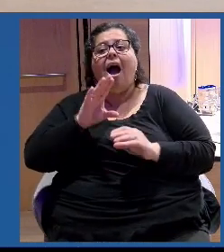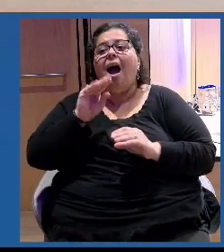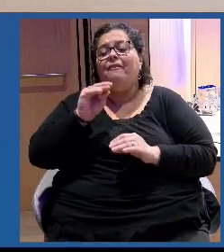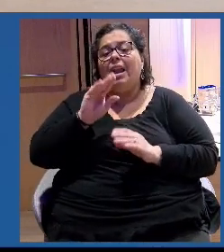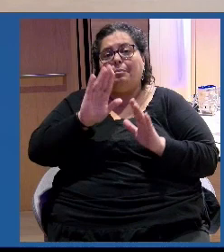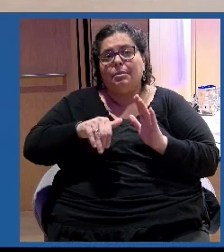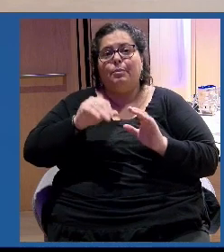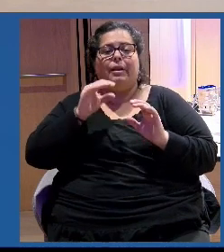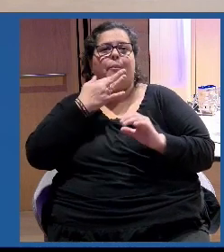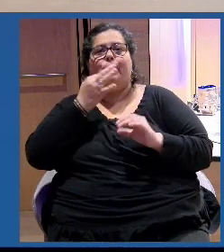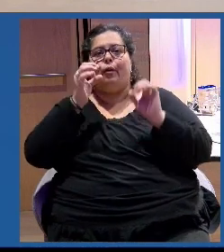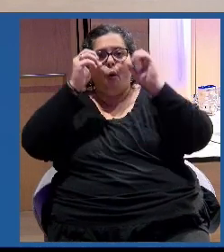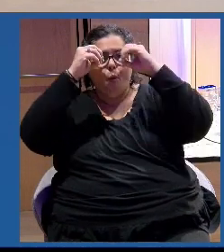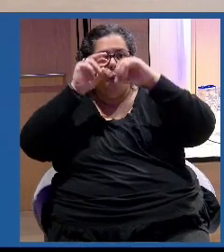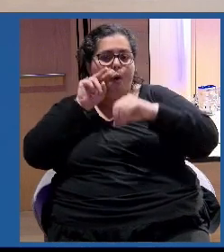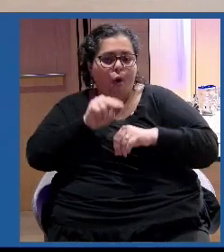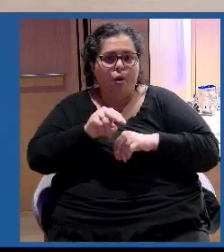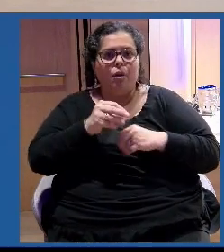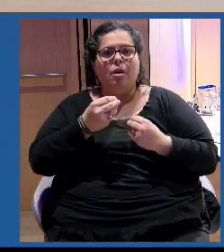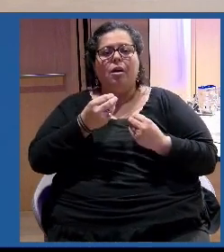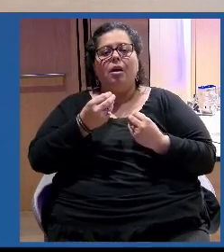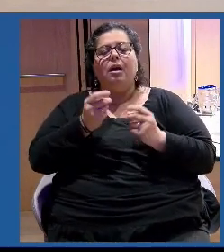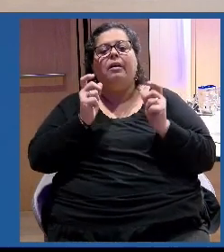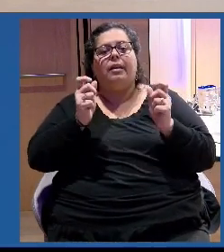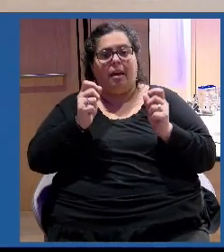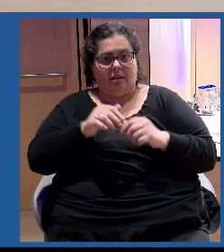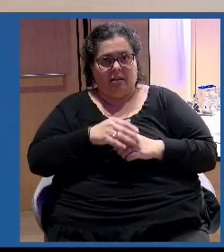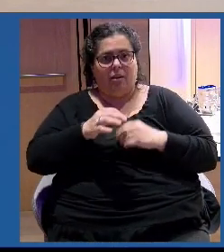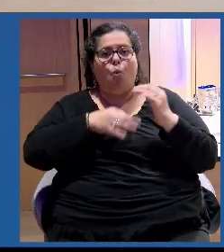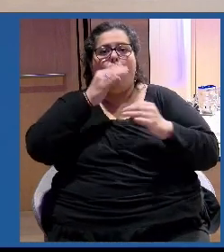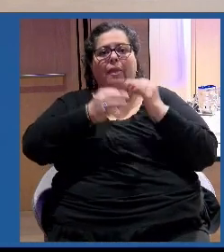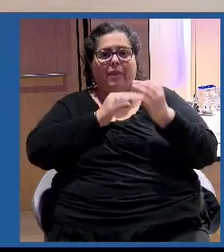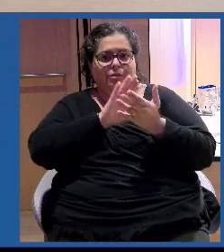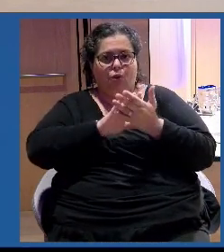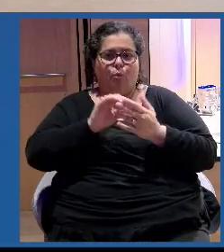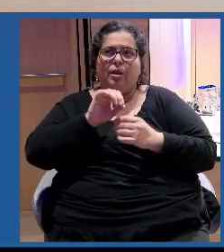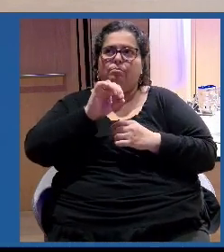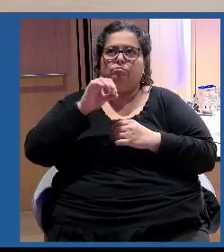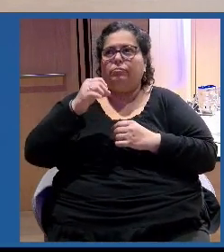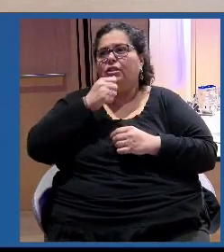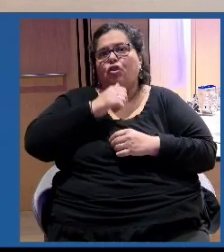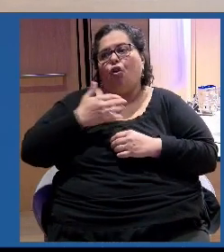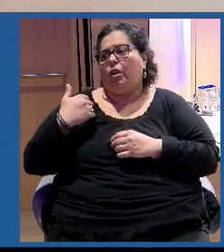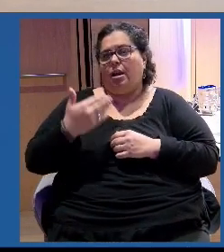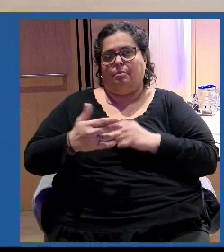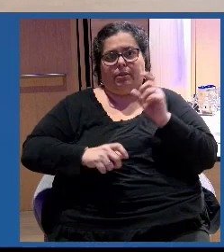sobre afrocolombianidad, ¿qué es lo que encontramos? ¿No?